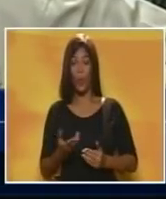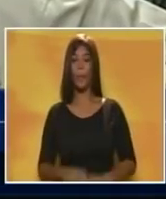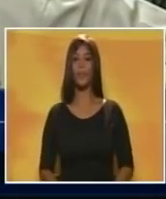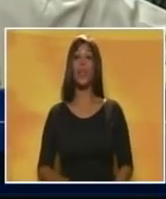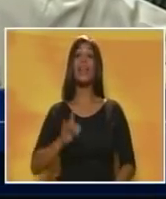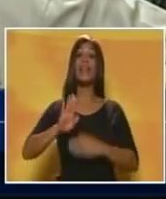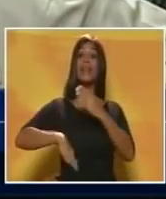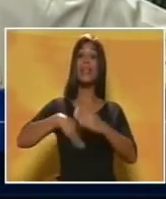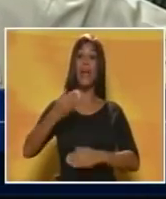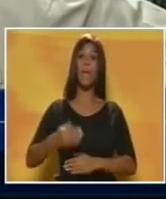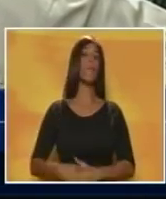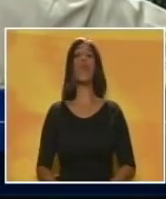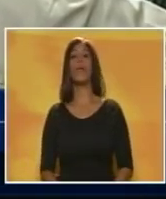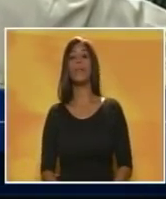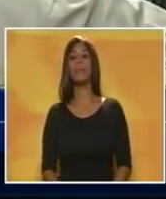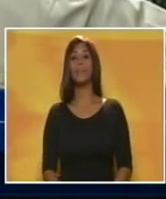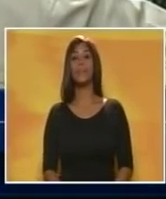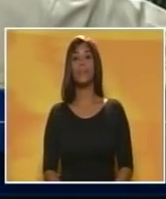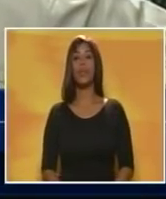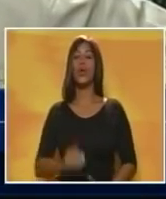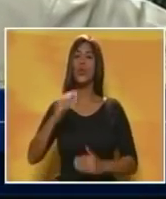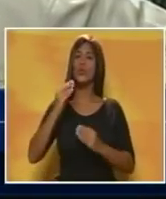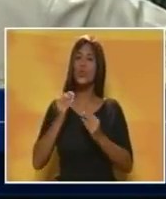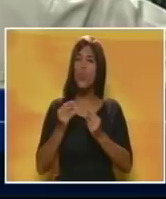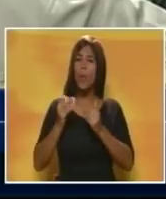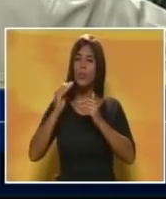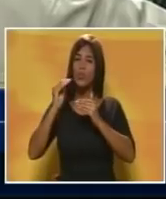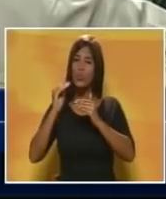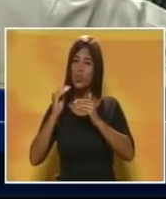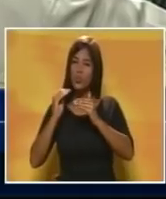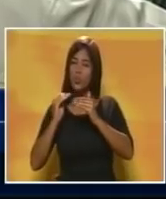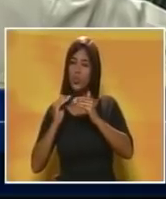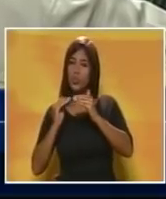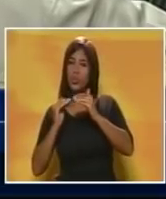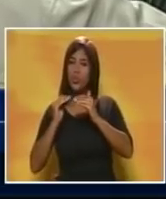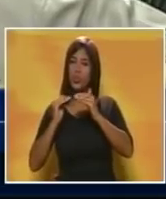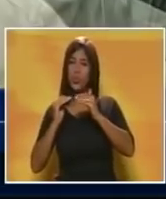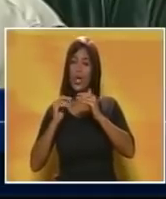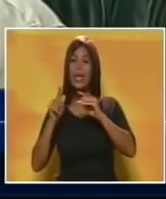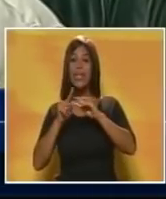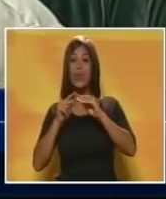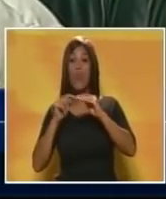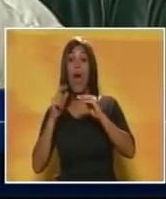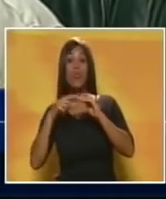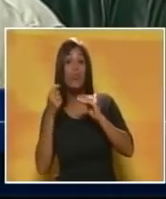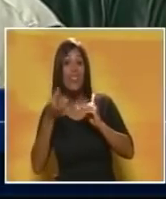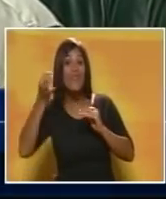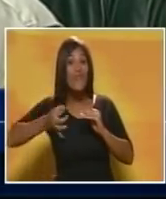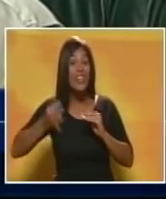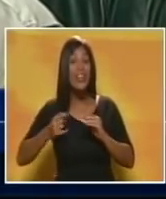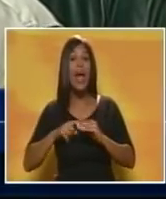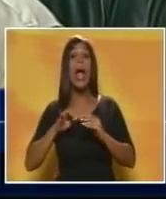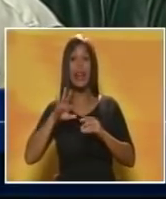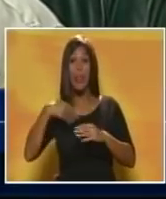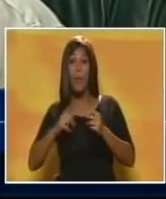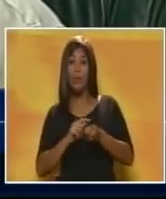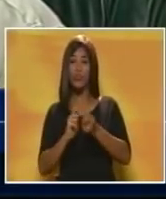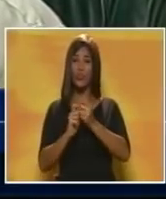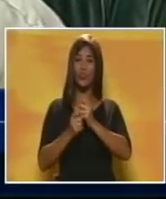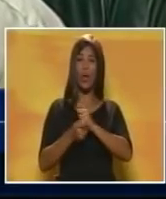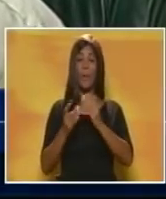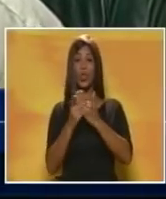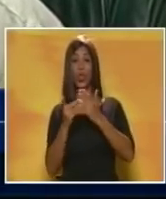después que vaya bajando, exactamente ajustándose a su valor real. Y al funcionar bien esto va a revertir